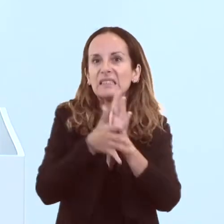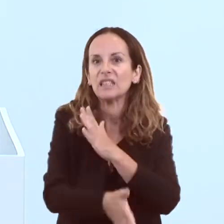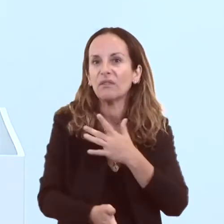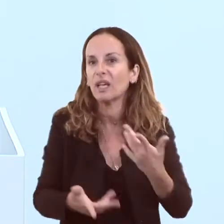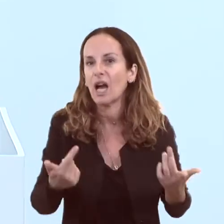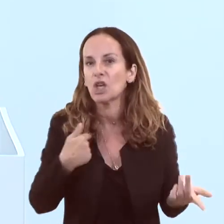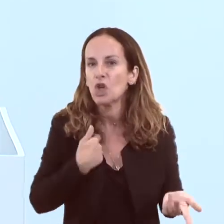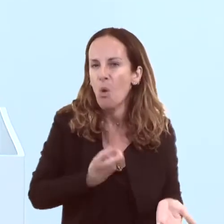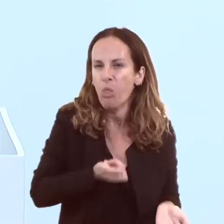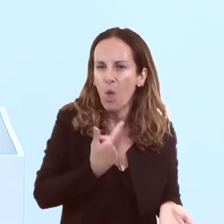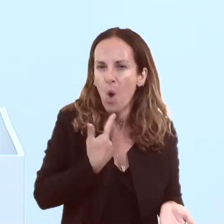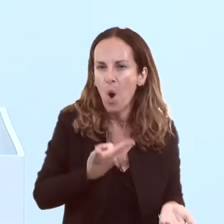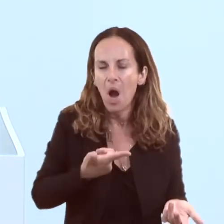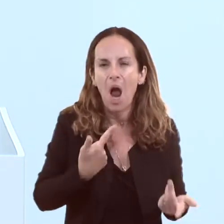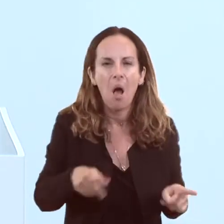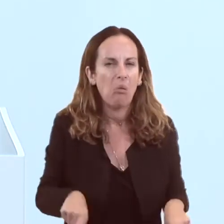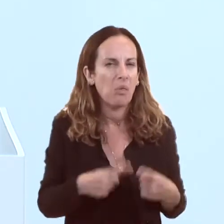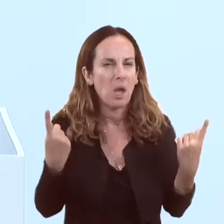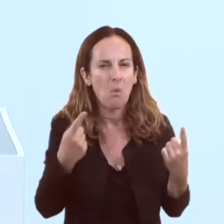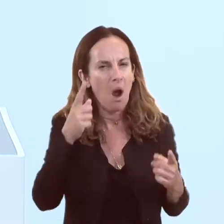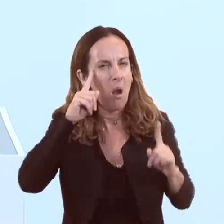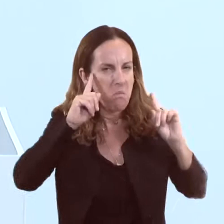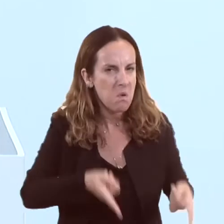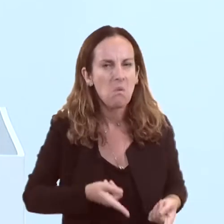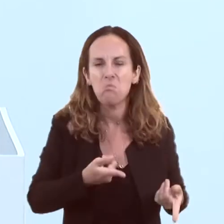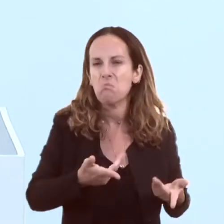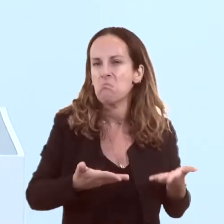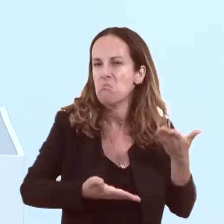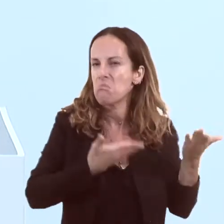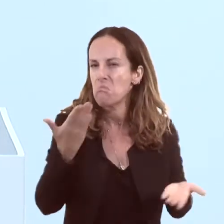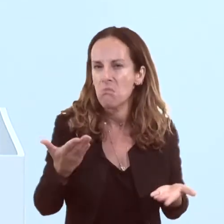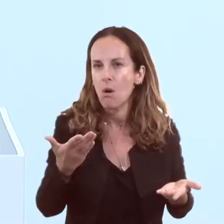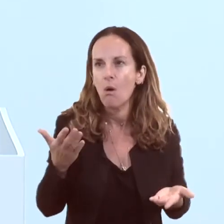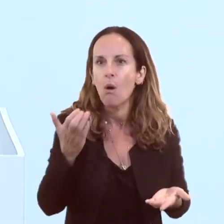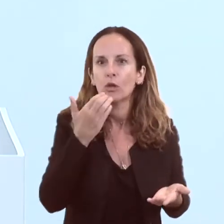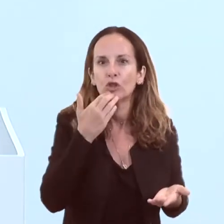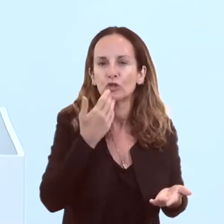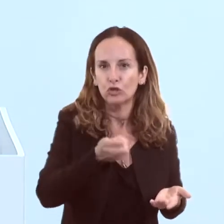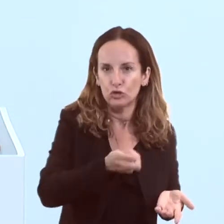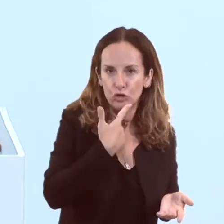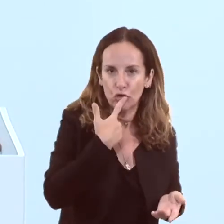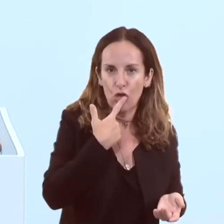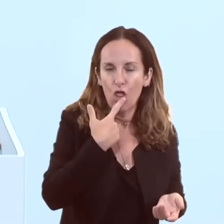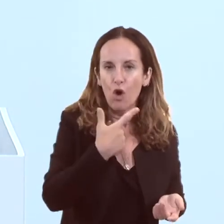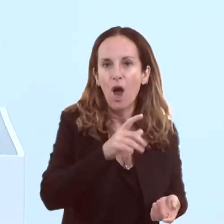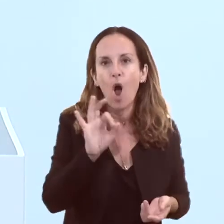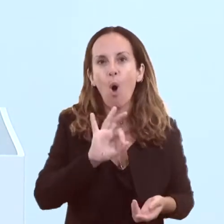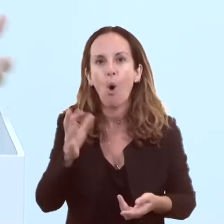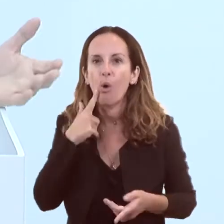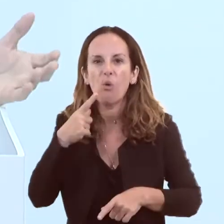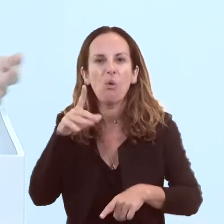productos tóxicos o sean productos de consumo a mercantil habitual tampoco es libertad